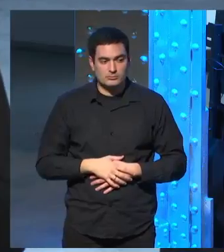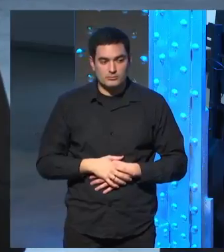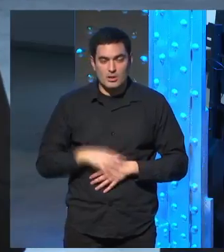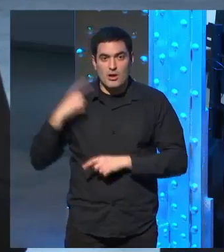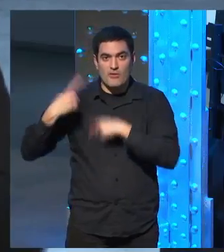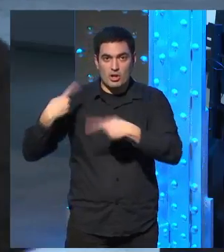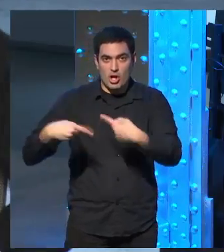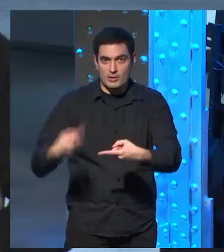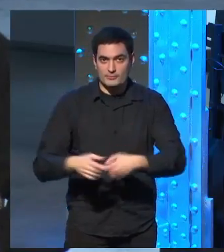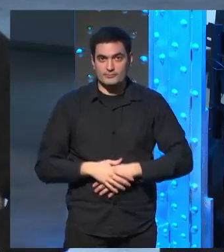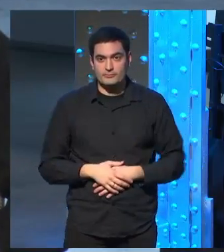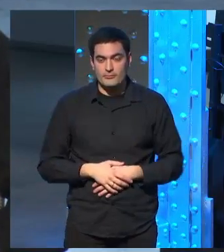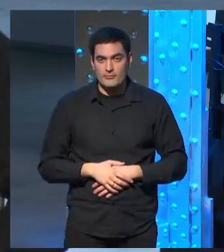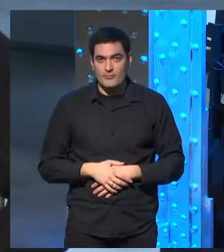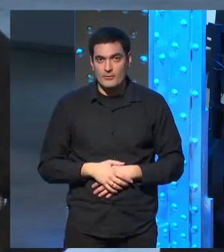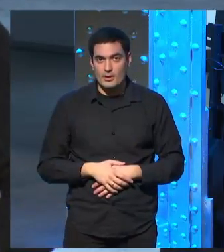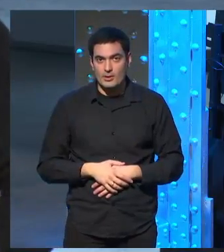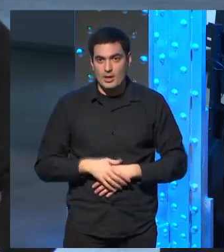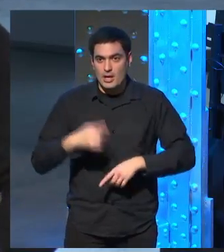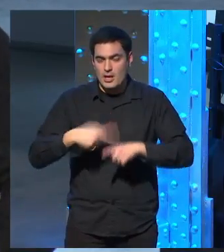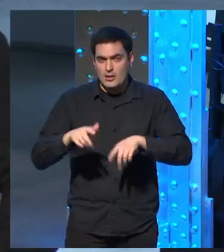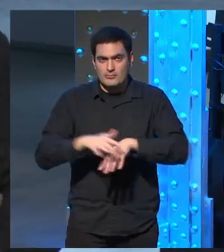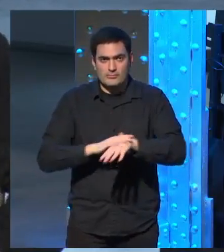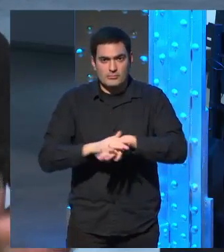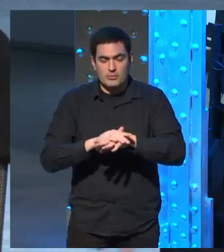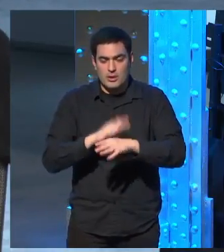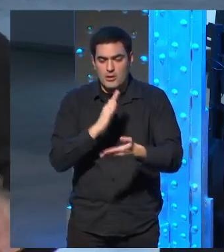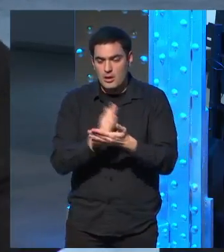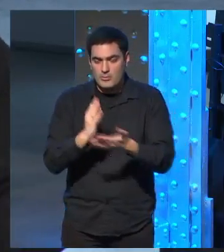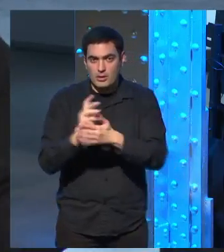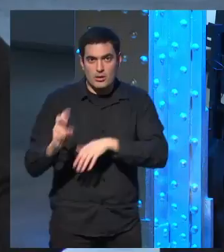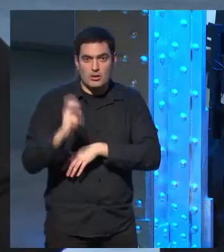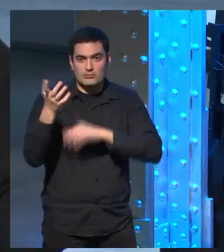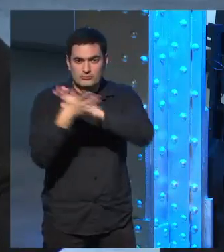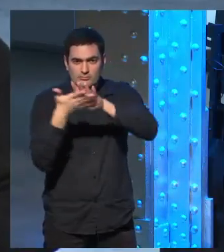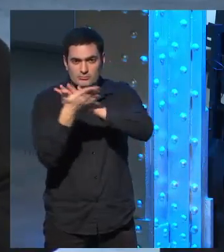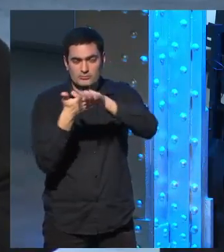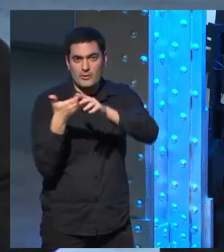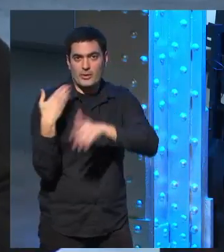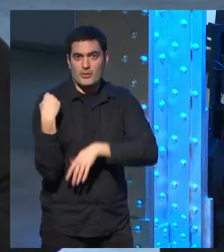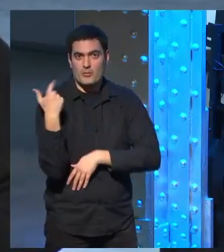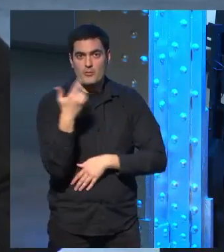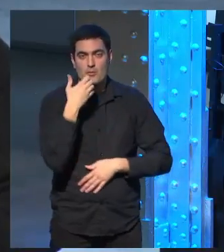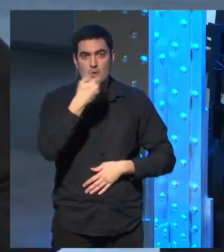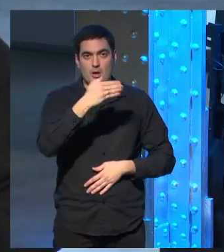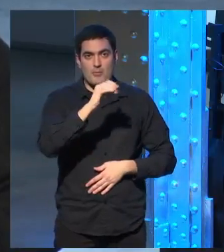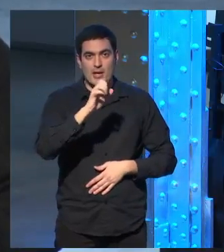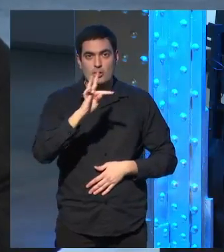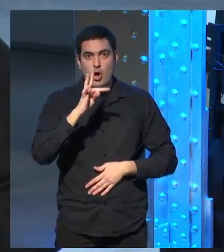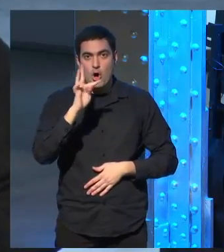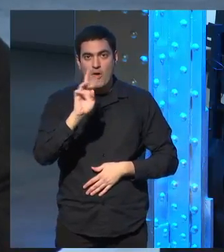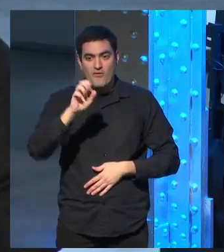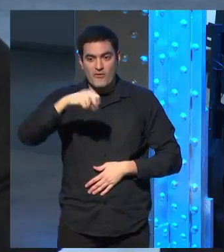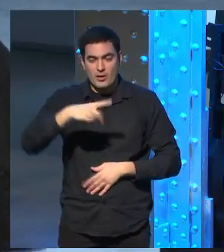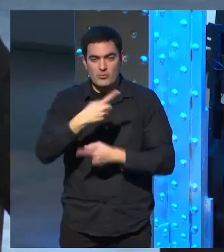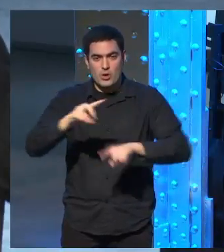precisos, muy concisos y elementales que por otra parte, pues lo hablábamos también hace poco, que igual Beethoven también utiliza y otros